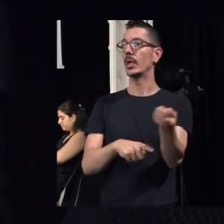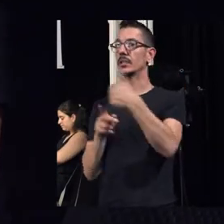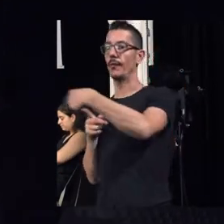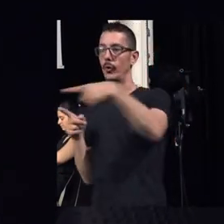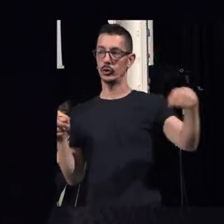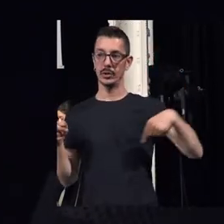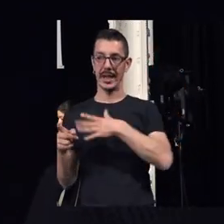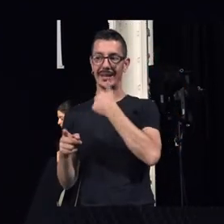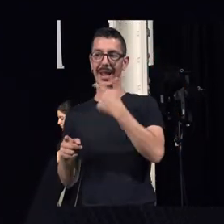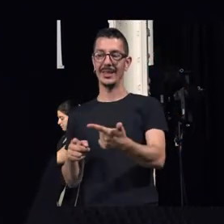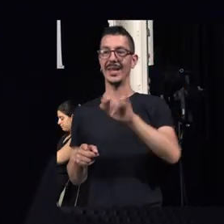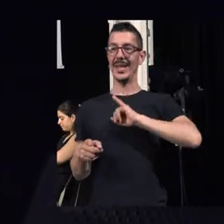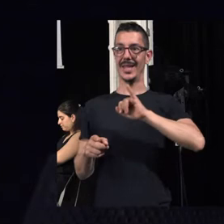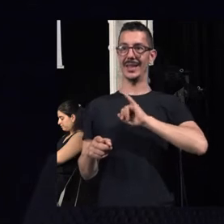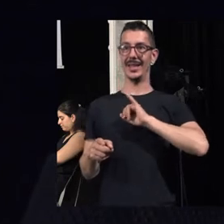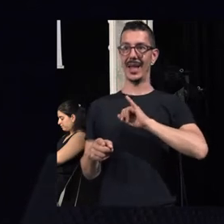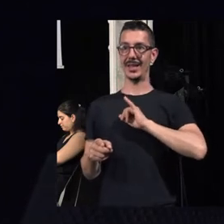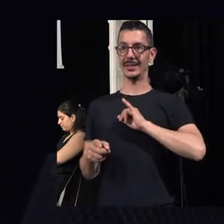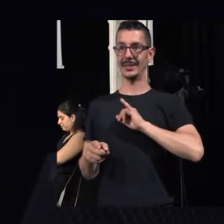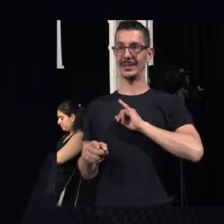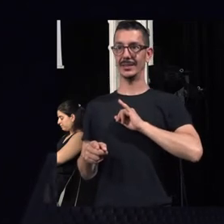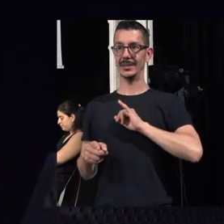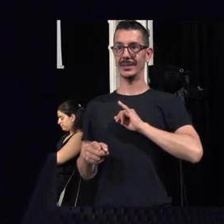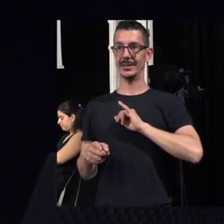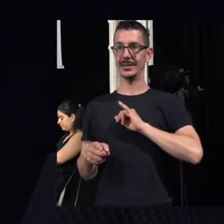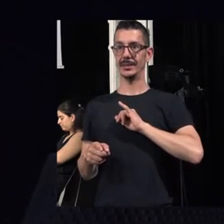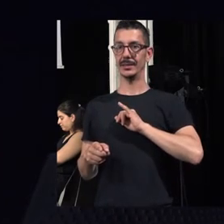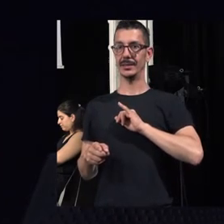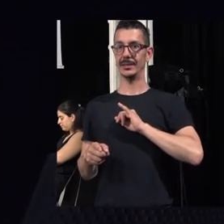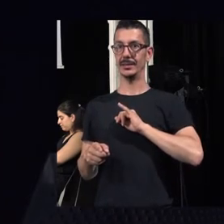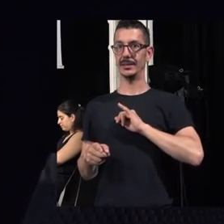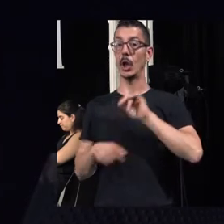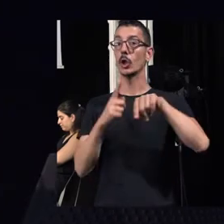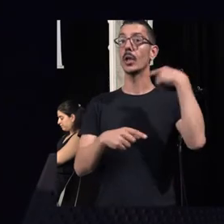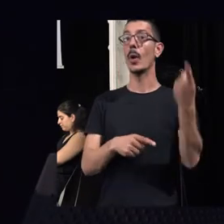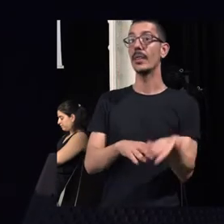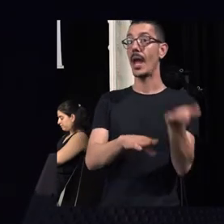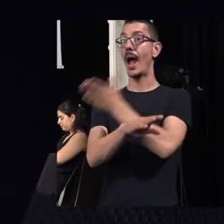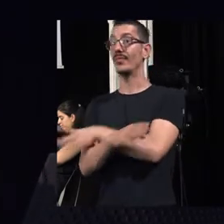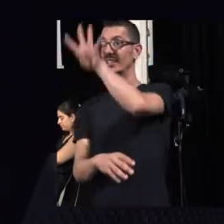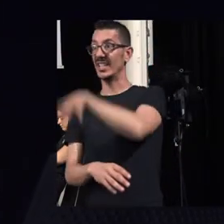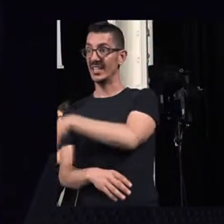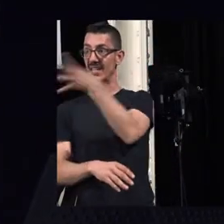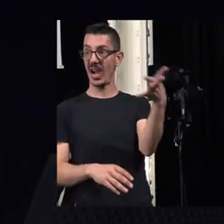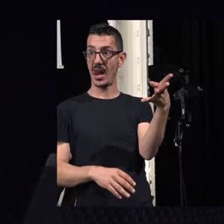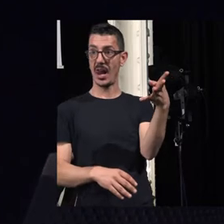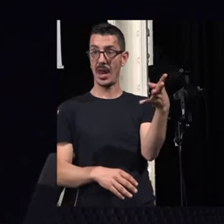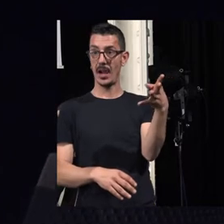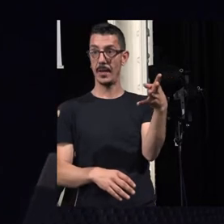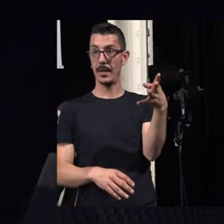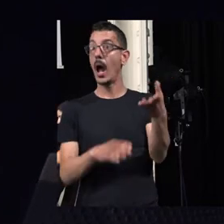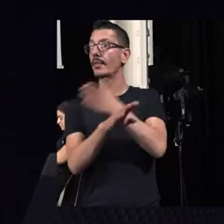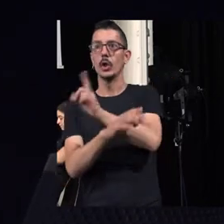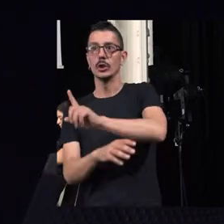son el producto de los ordenamientos de las líneas que estratifican el tablero. Y no son anteriores,